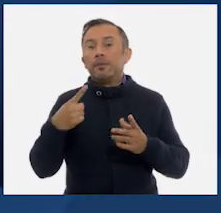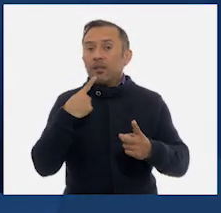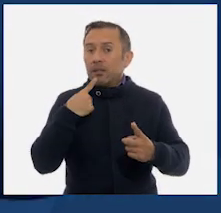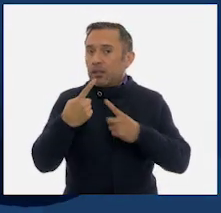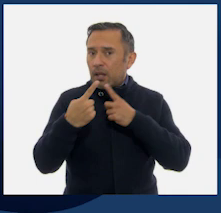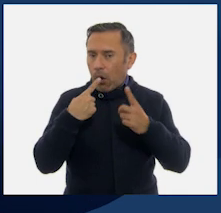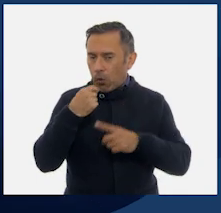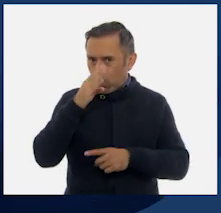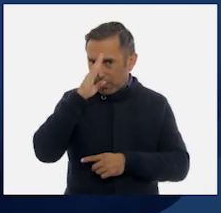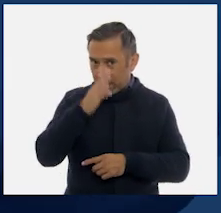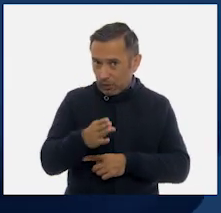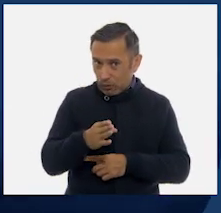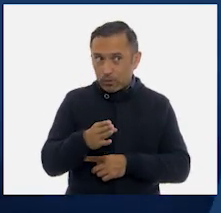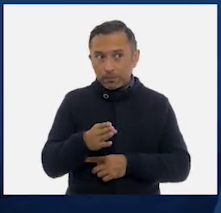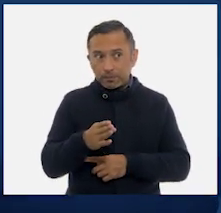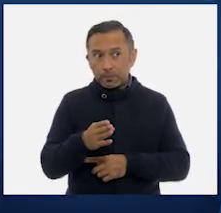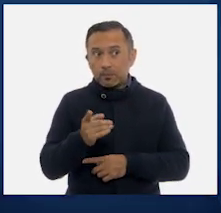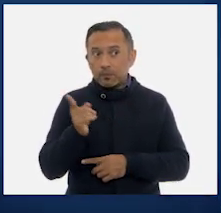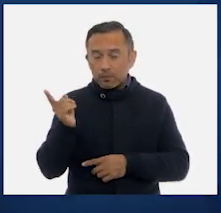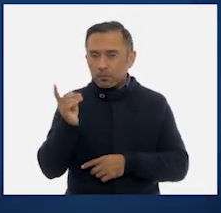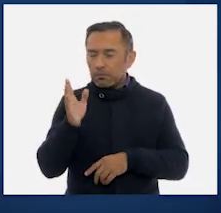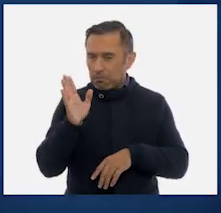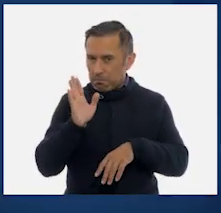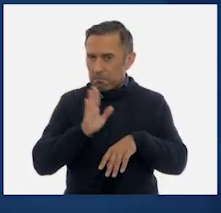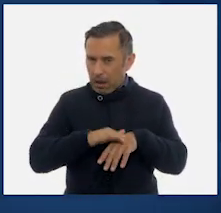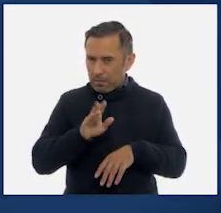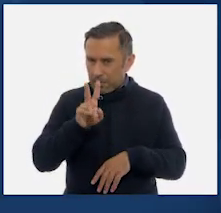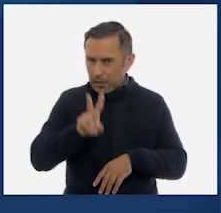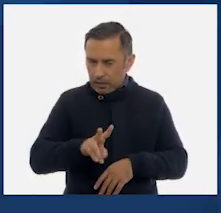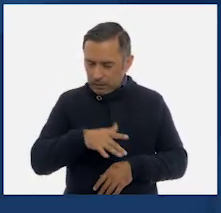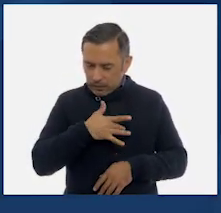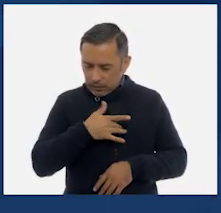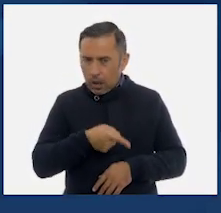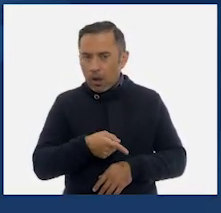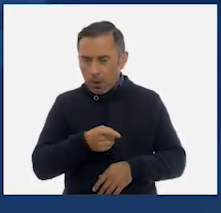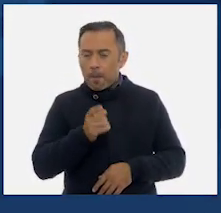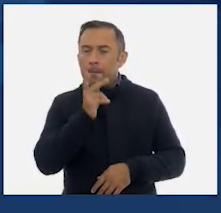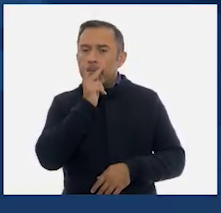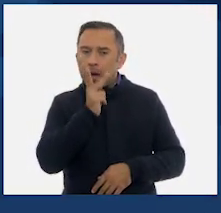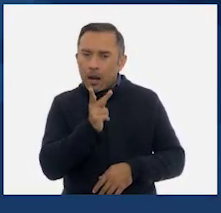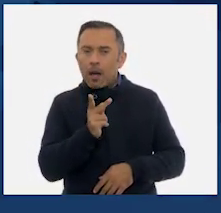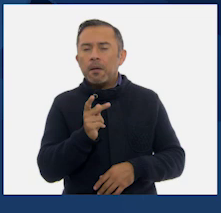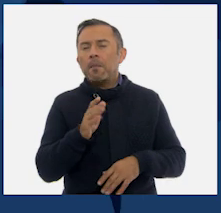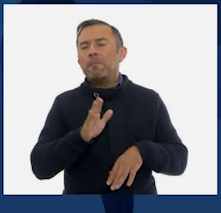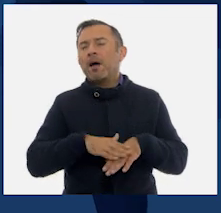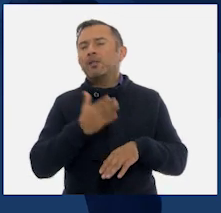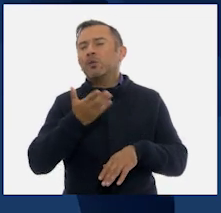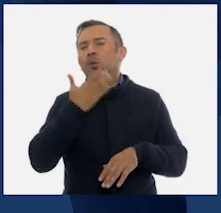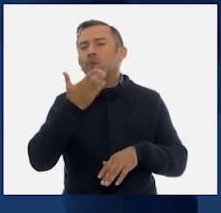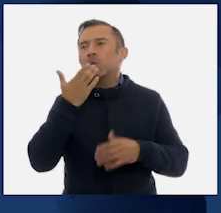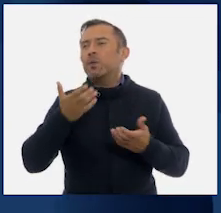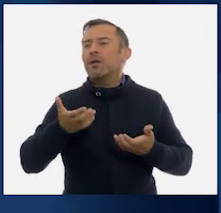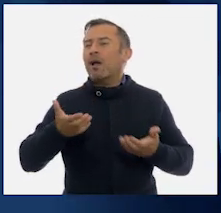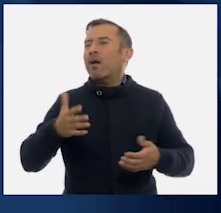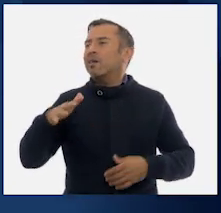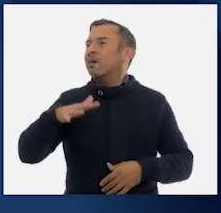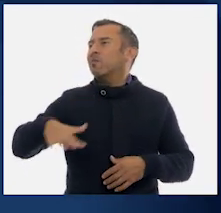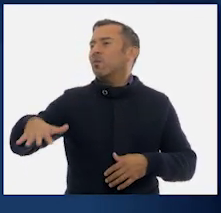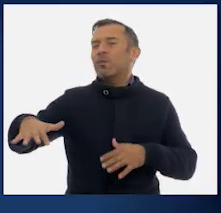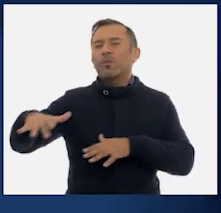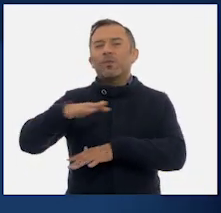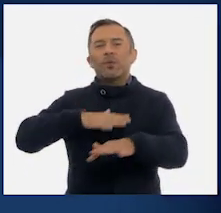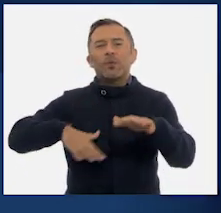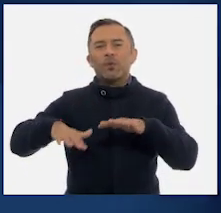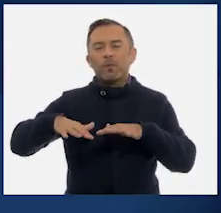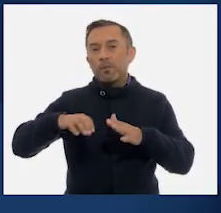que, para que resulte más verosímil, sí suele emplearse un lenguaje más informal, cercano al cotidiano, como en el relato